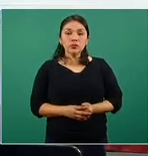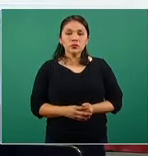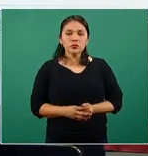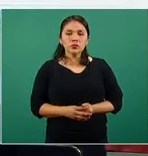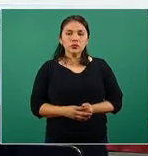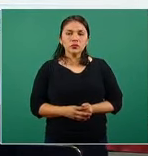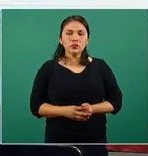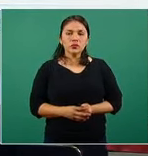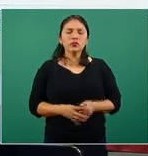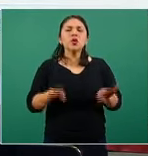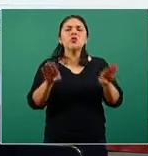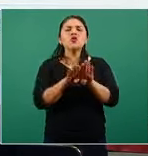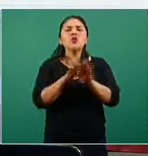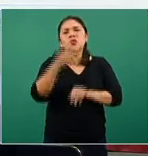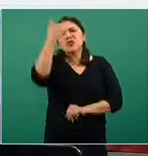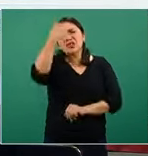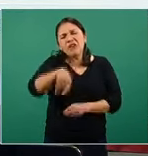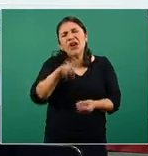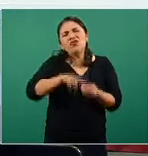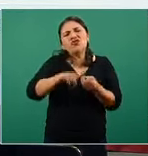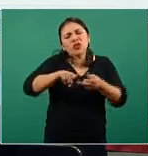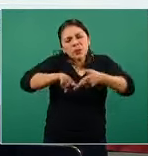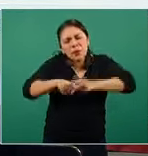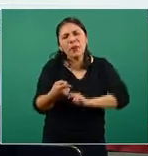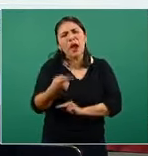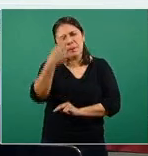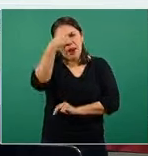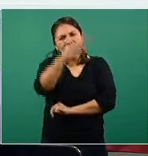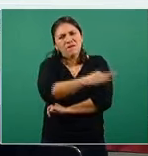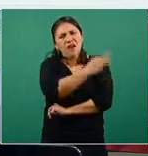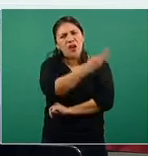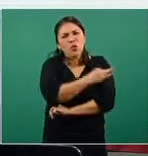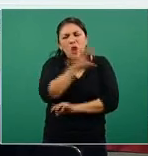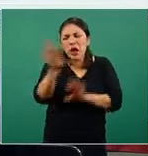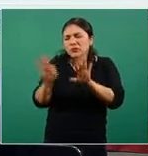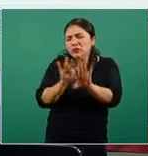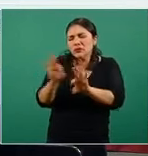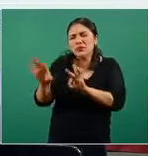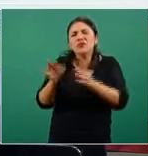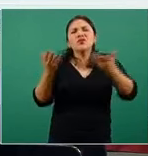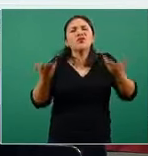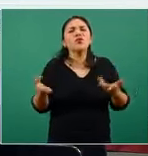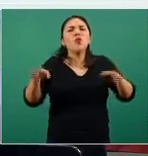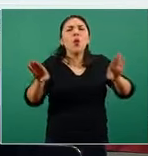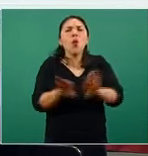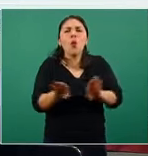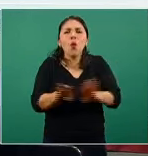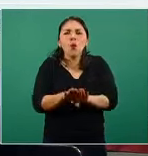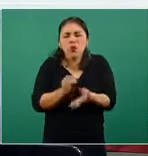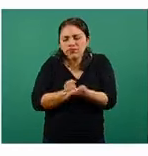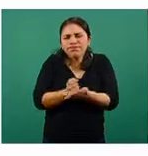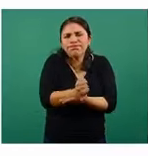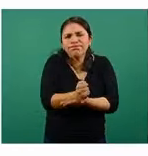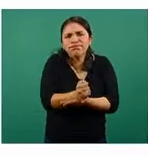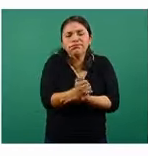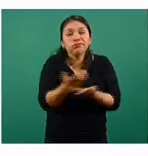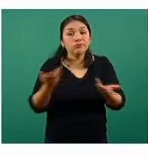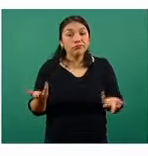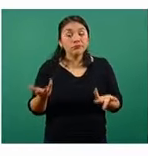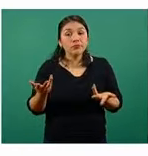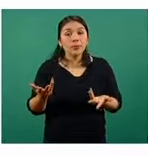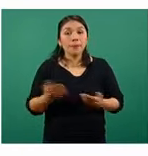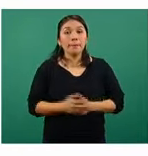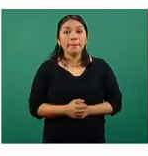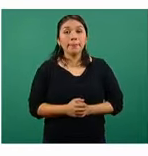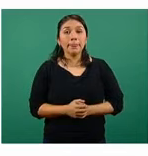que en su momento se utilizaron precisamente para poder identificar y entonces definir las zonas de arranque